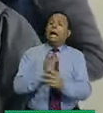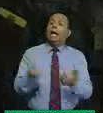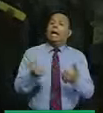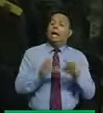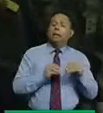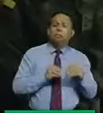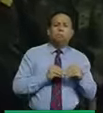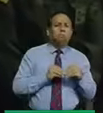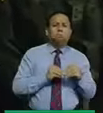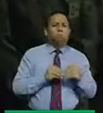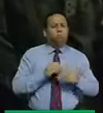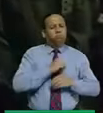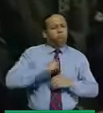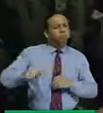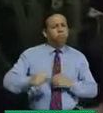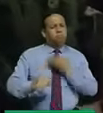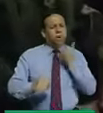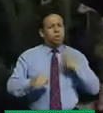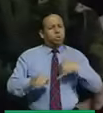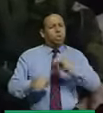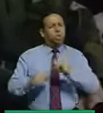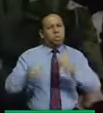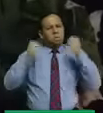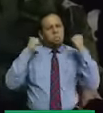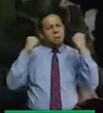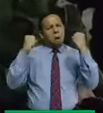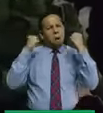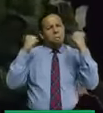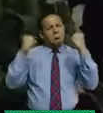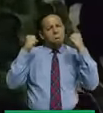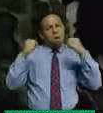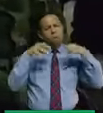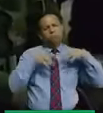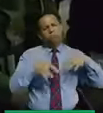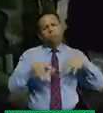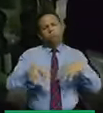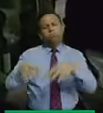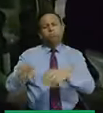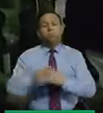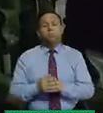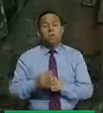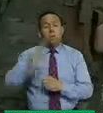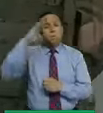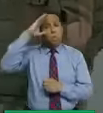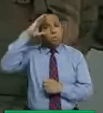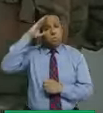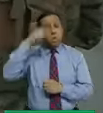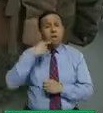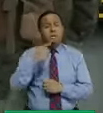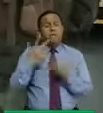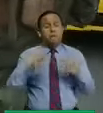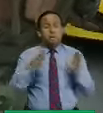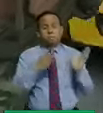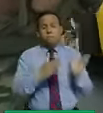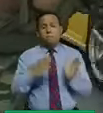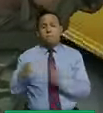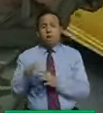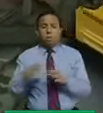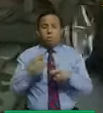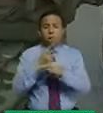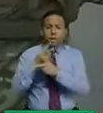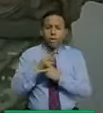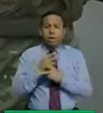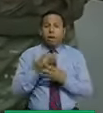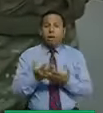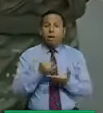hecho. Autoridades militares y policiales mantienen ya un plan estratégico para evitar que existan confrontaciones, mientras también hay un compromiso en Imbabura y